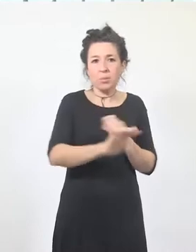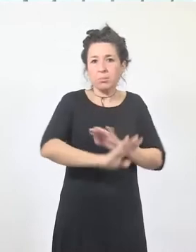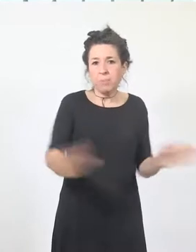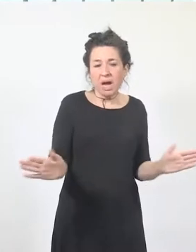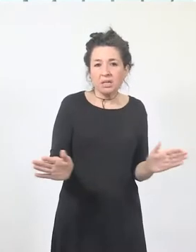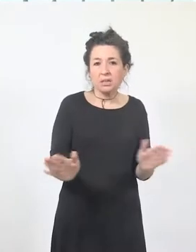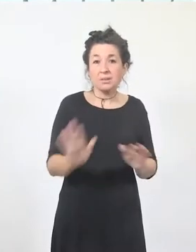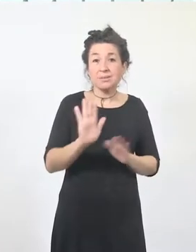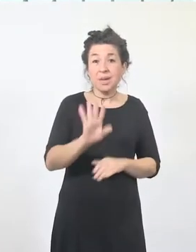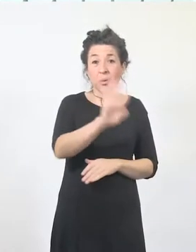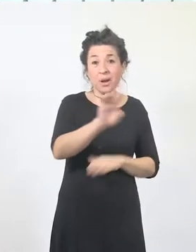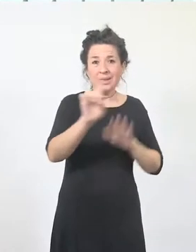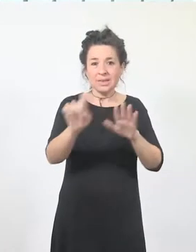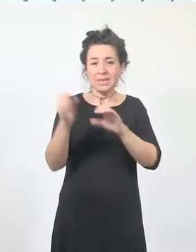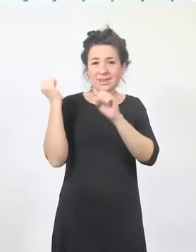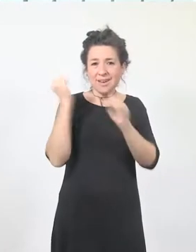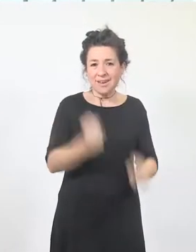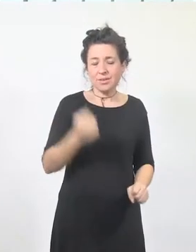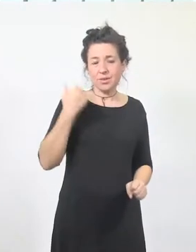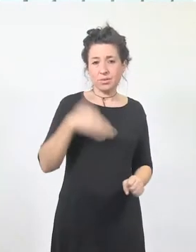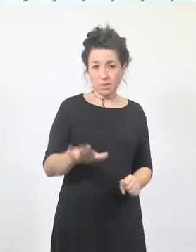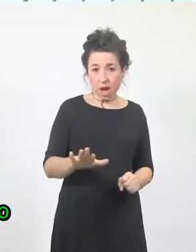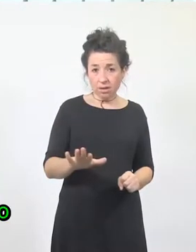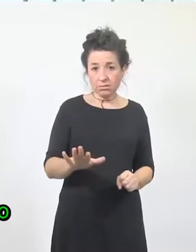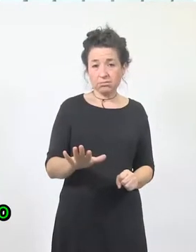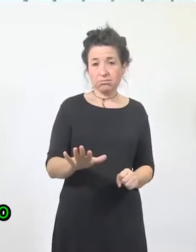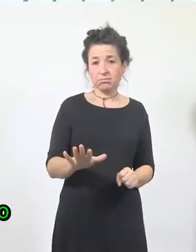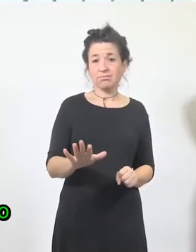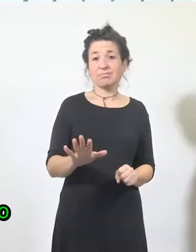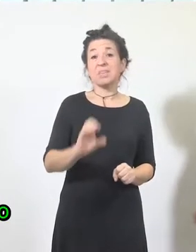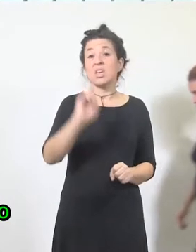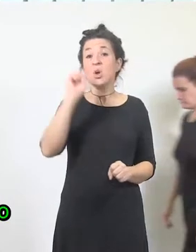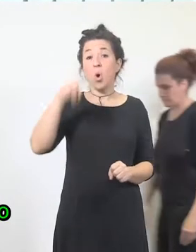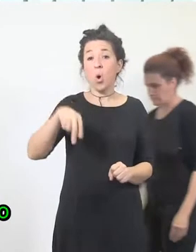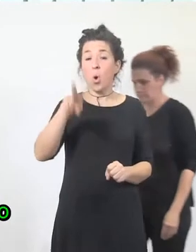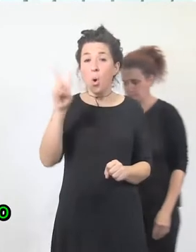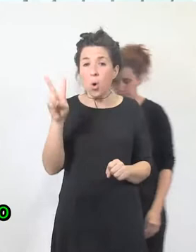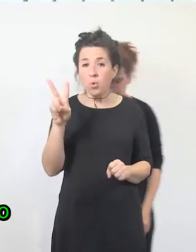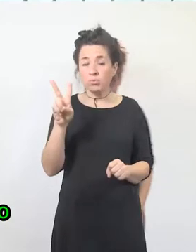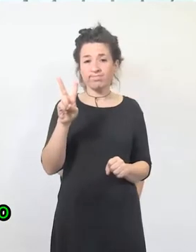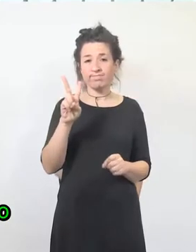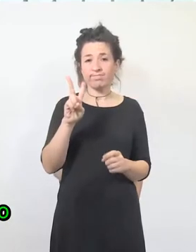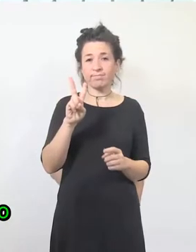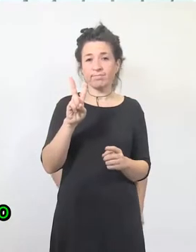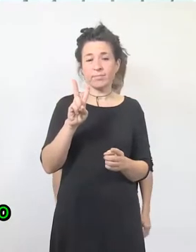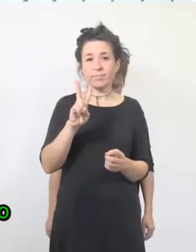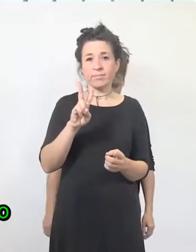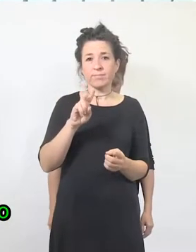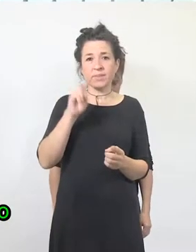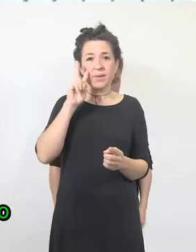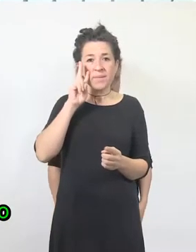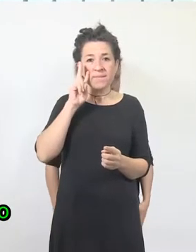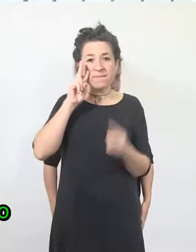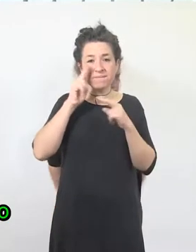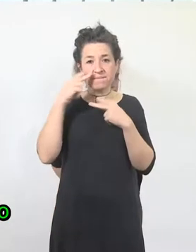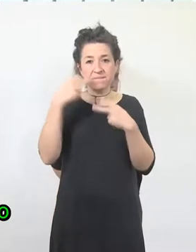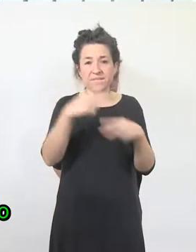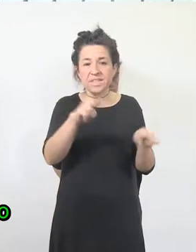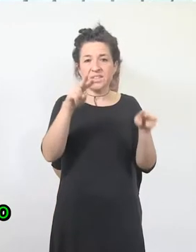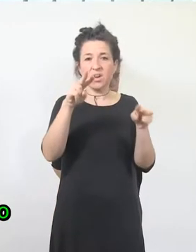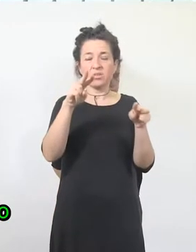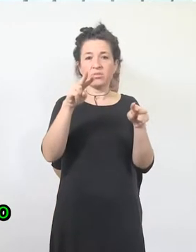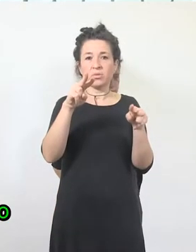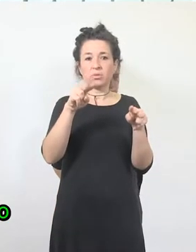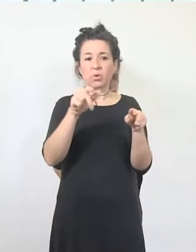pero 46 años ya, y todavía Naciones Unidas no ha cambiado esa visión,